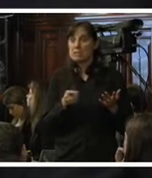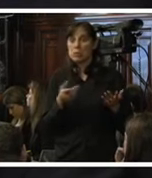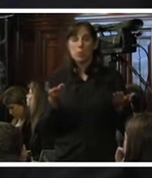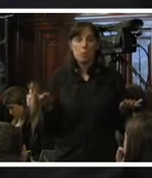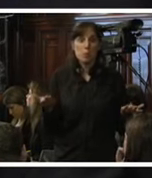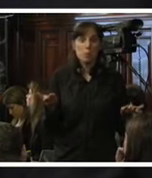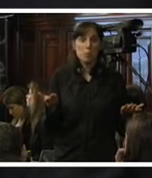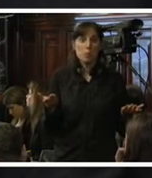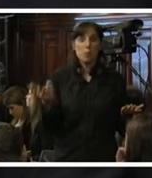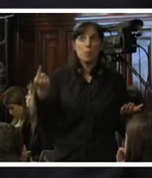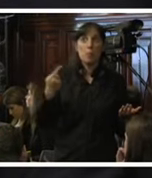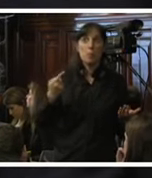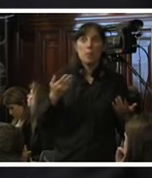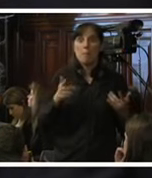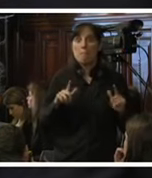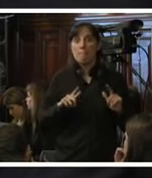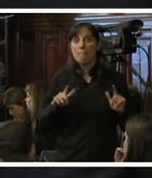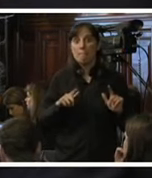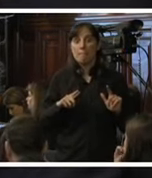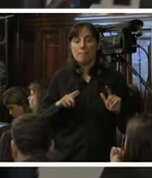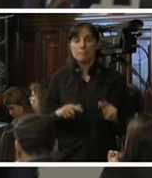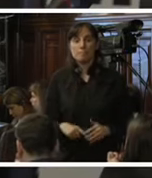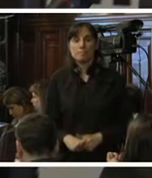nos inhibe a hacer otro comentario.